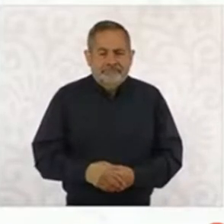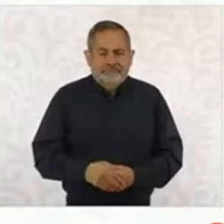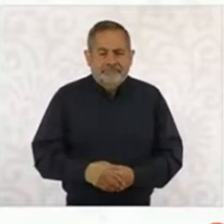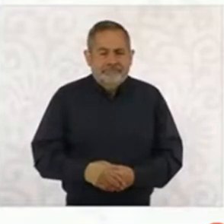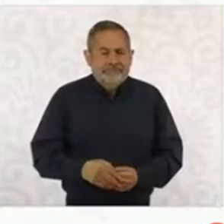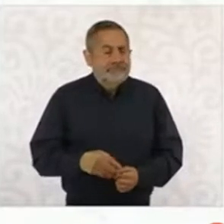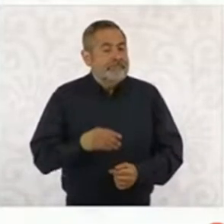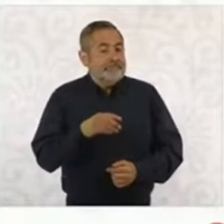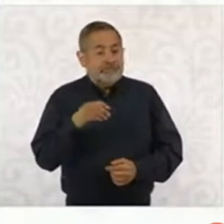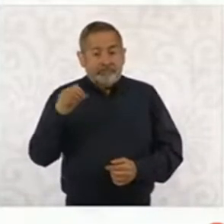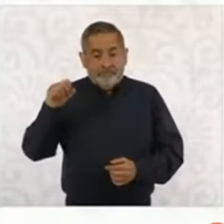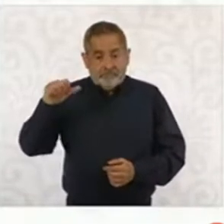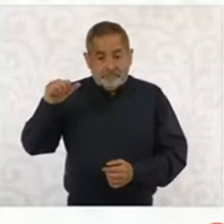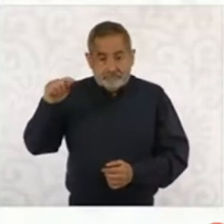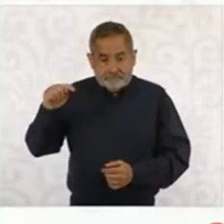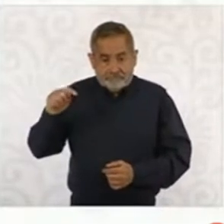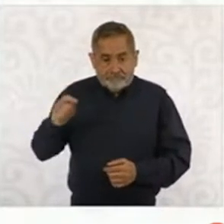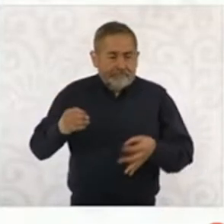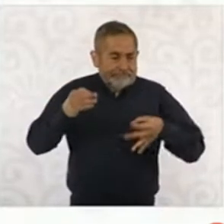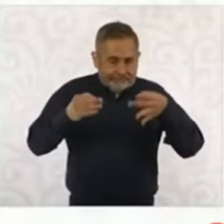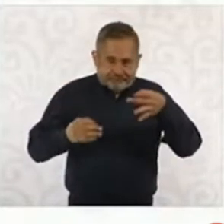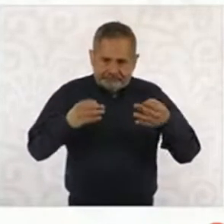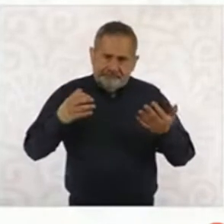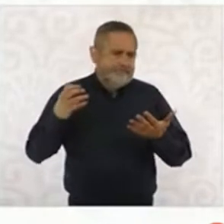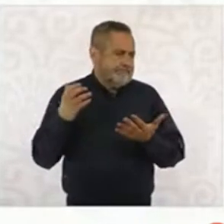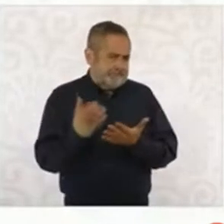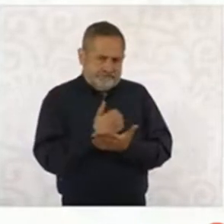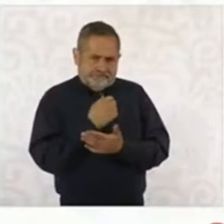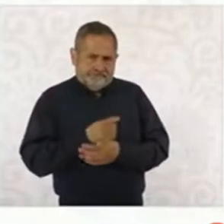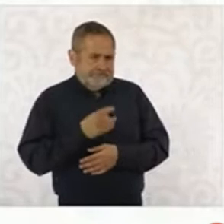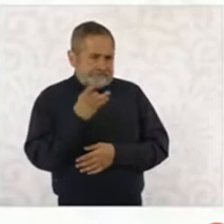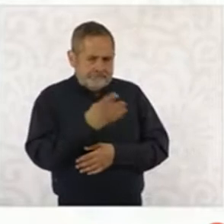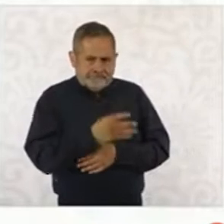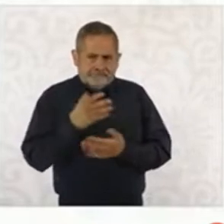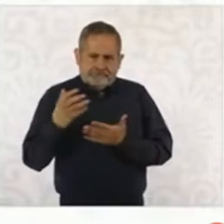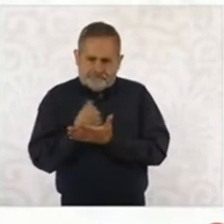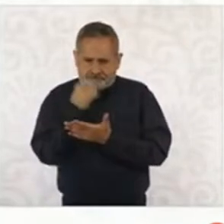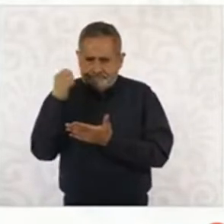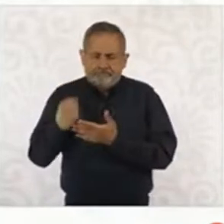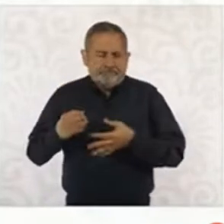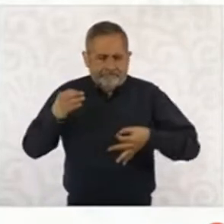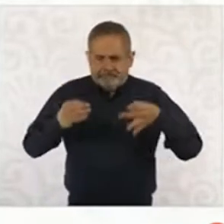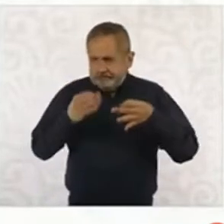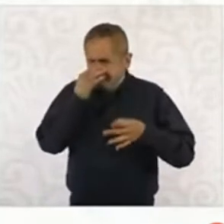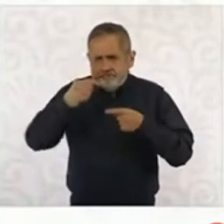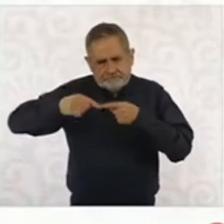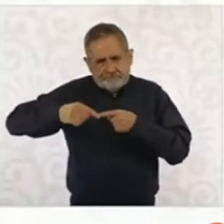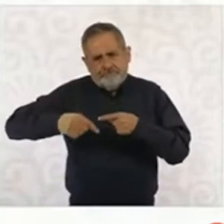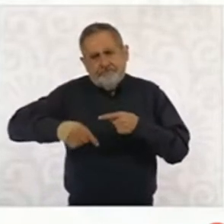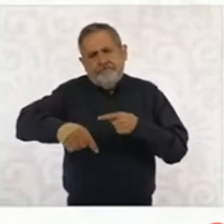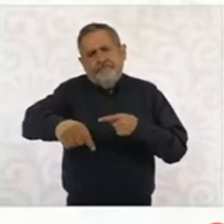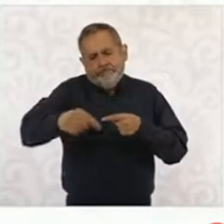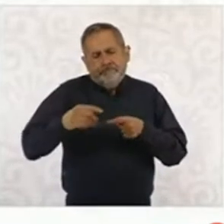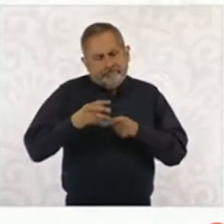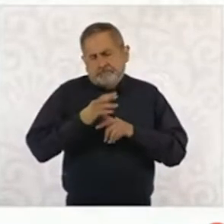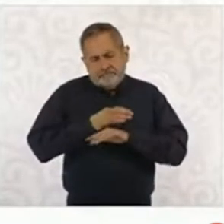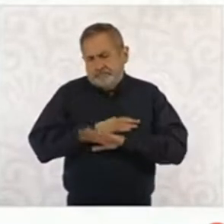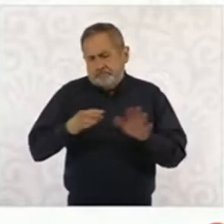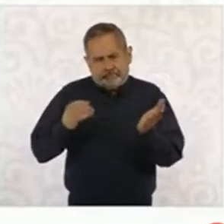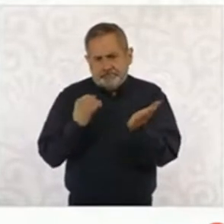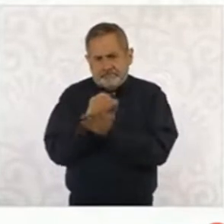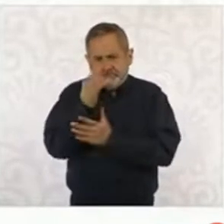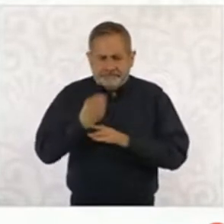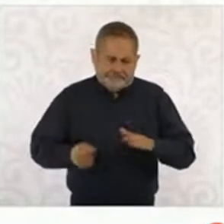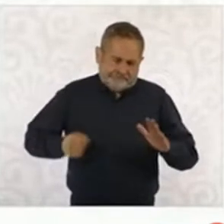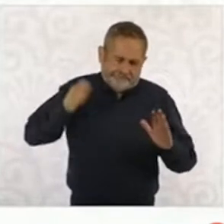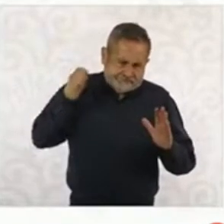El SAT ya le ganó también este caso en todas las instancias y estamos esperando que